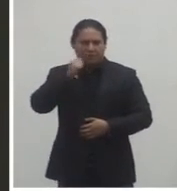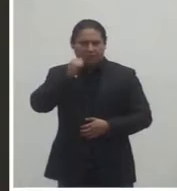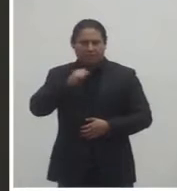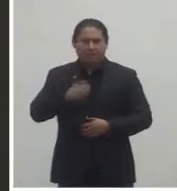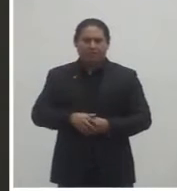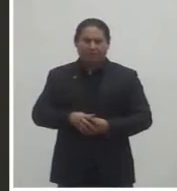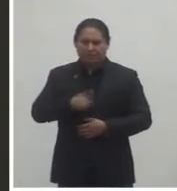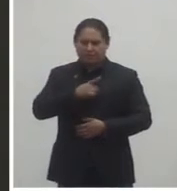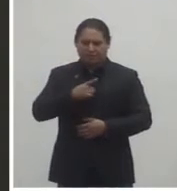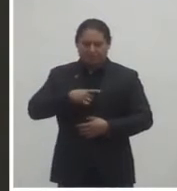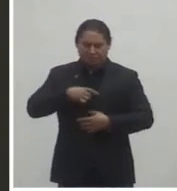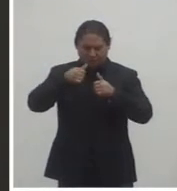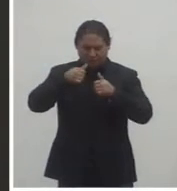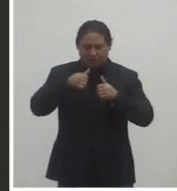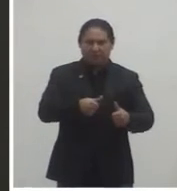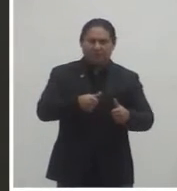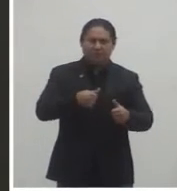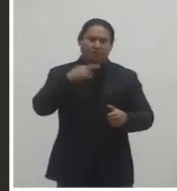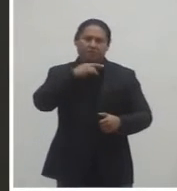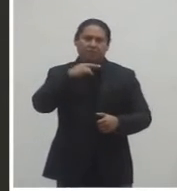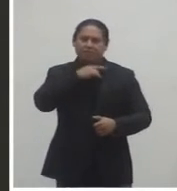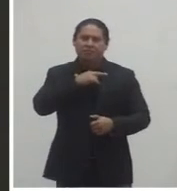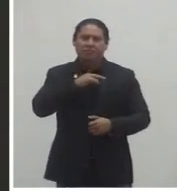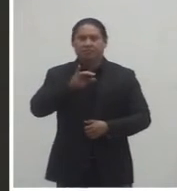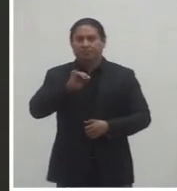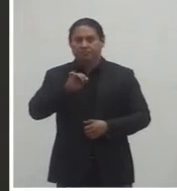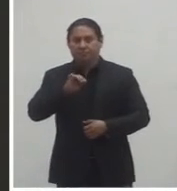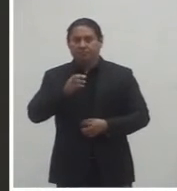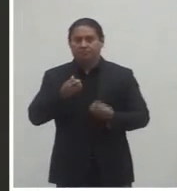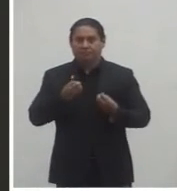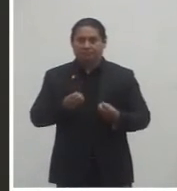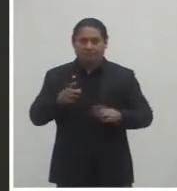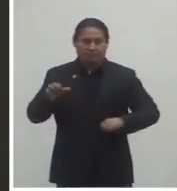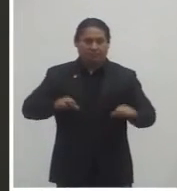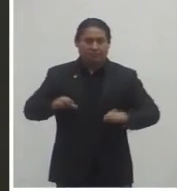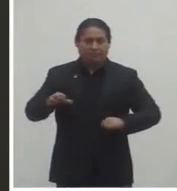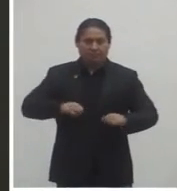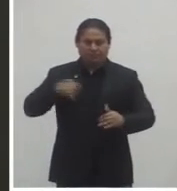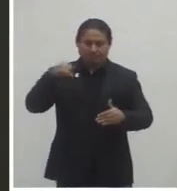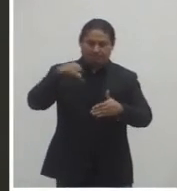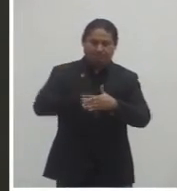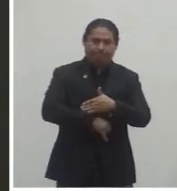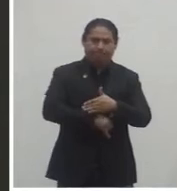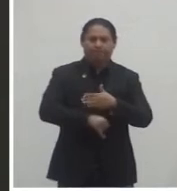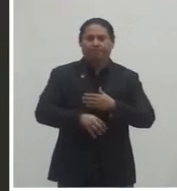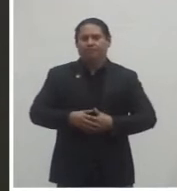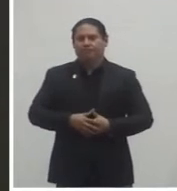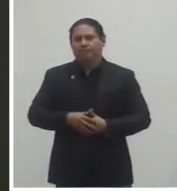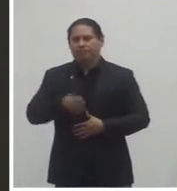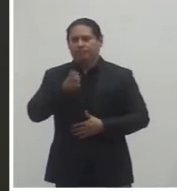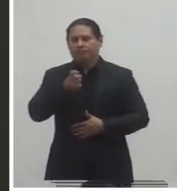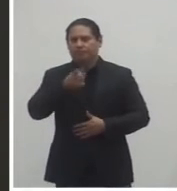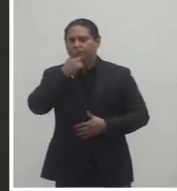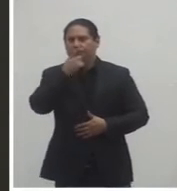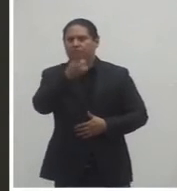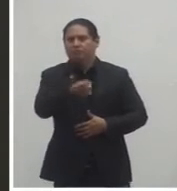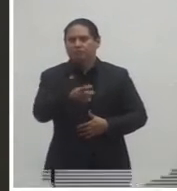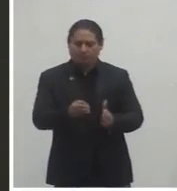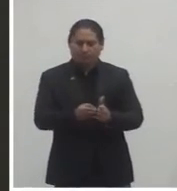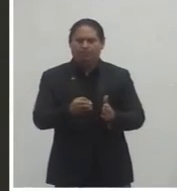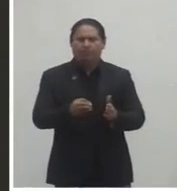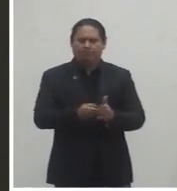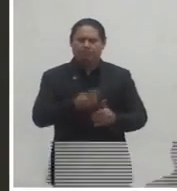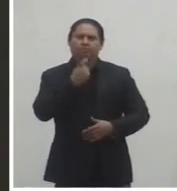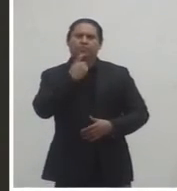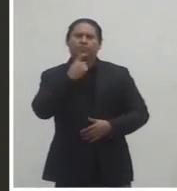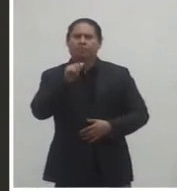las que se debe atender de manera prioritaria y con acciones a fondo. Eso lo dice permanentemente Andrés